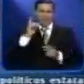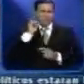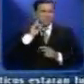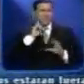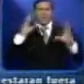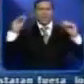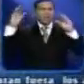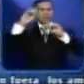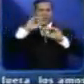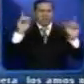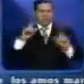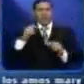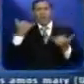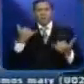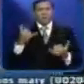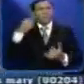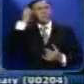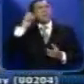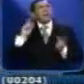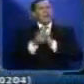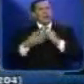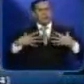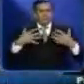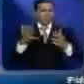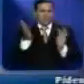señaló que por los momentos no ha pensado en eso.